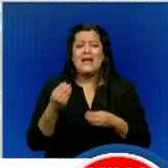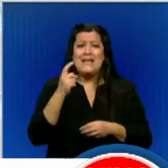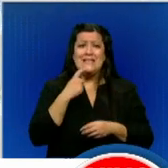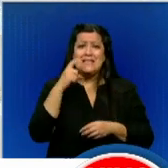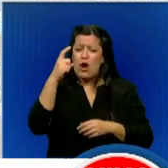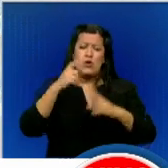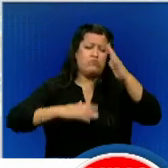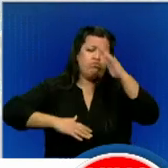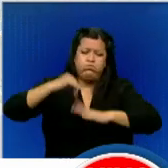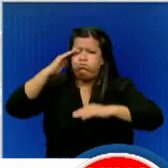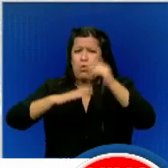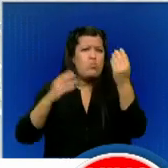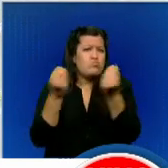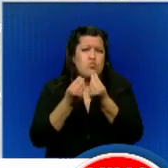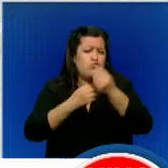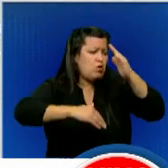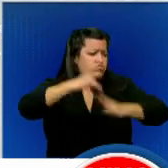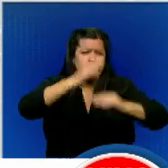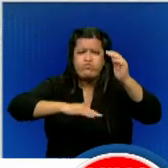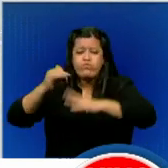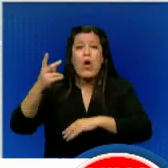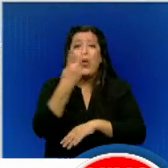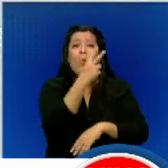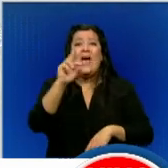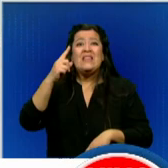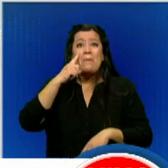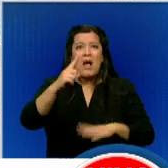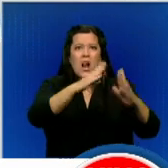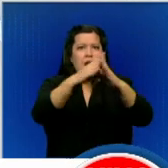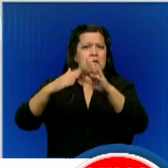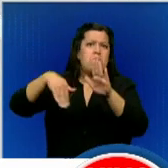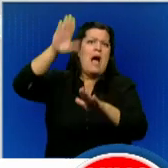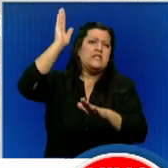hecho muchas viviendas más de 20.000 viviendas